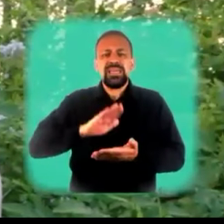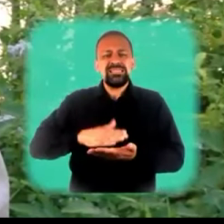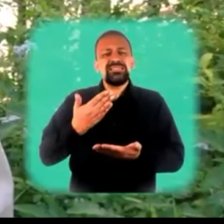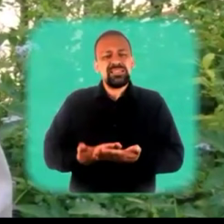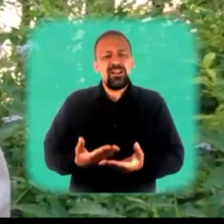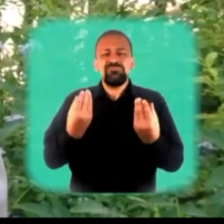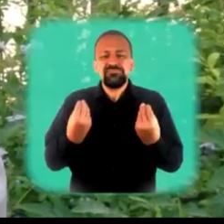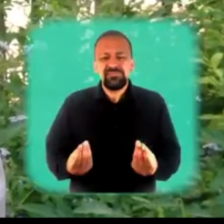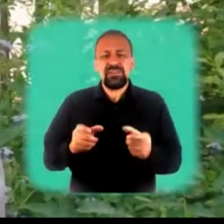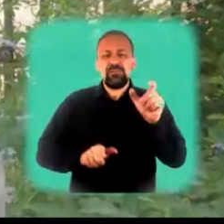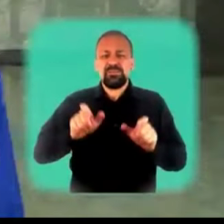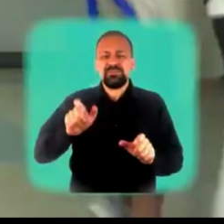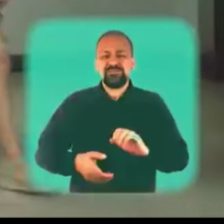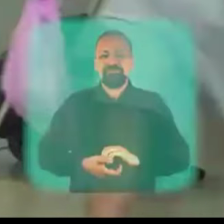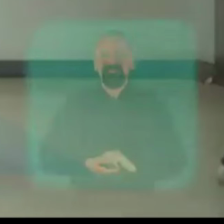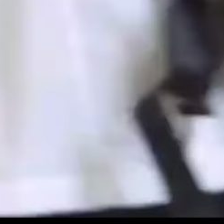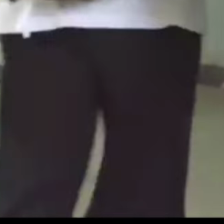y el bienestar de nuestra sociedad.